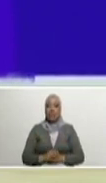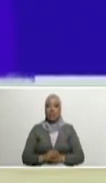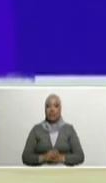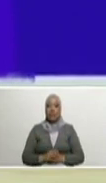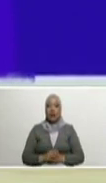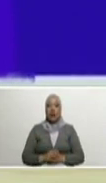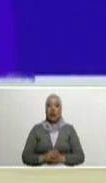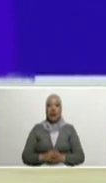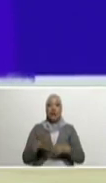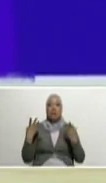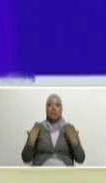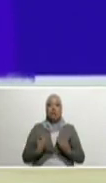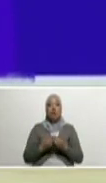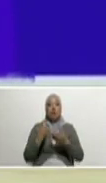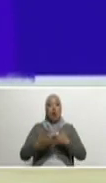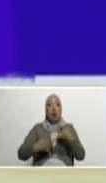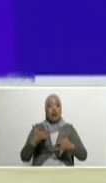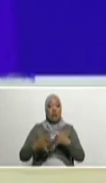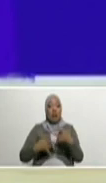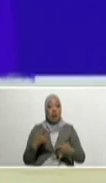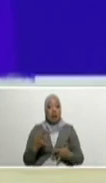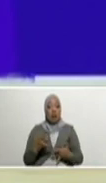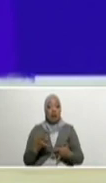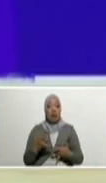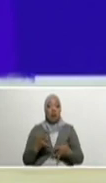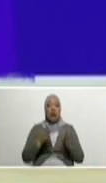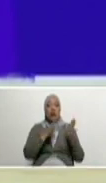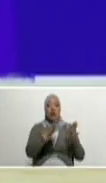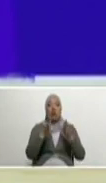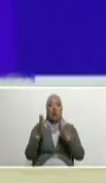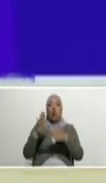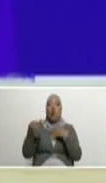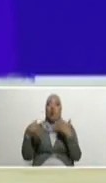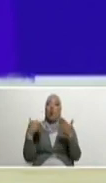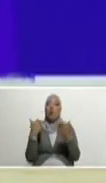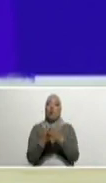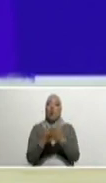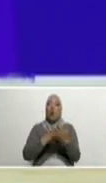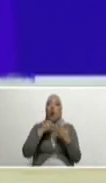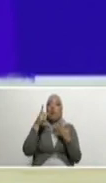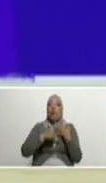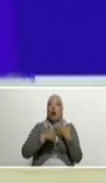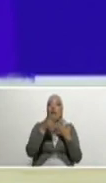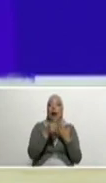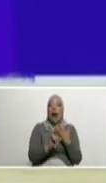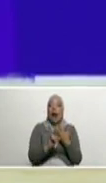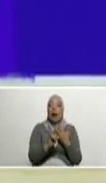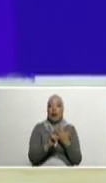Vamos a activar un conjunto de acciones, articular todos los programas que tengamos.